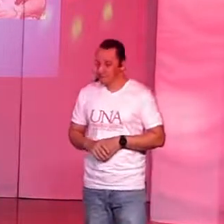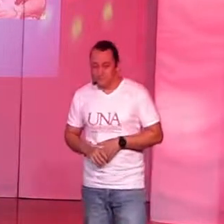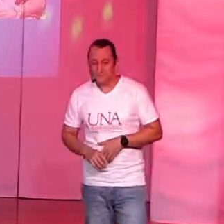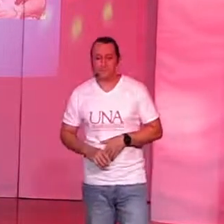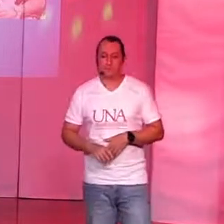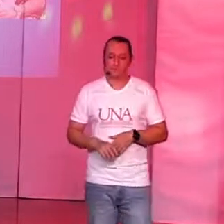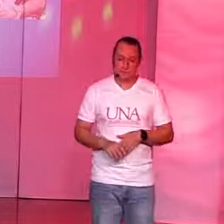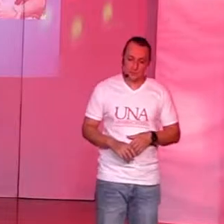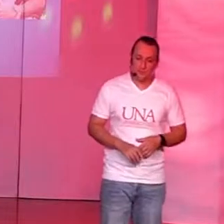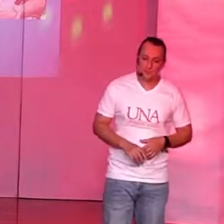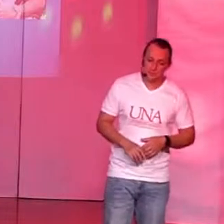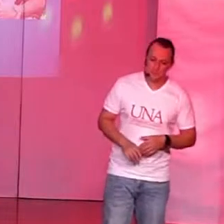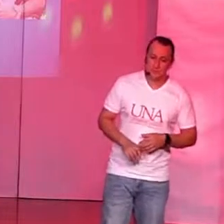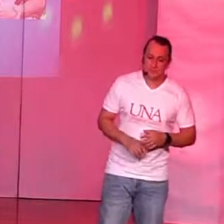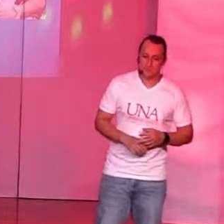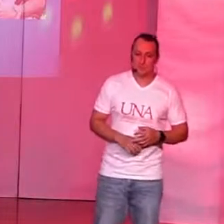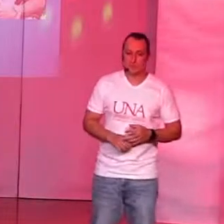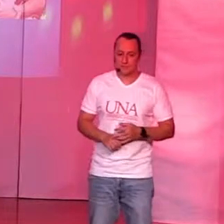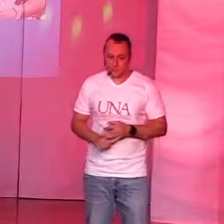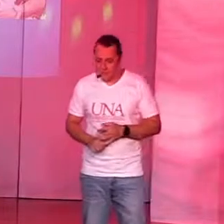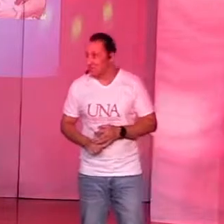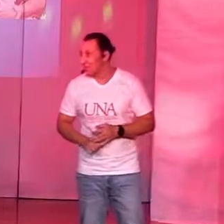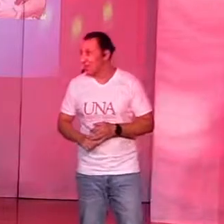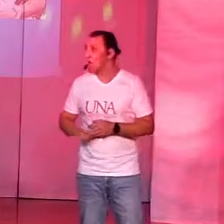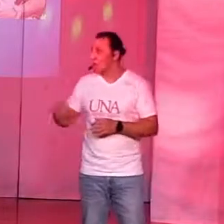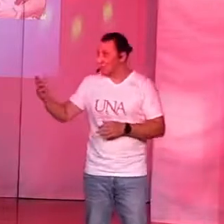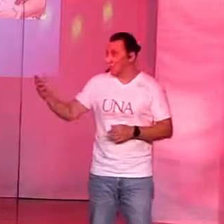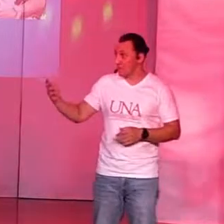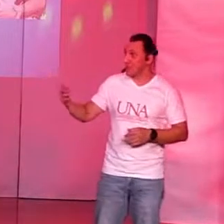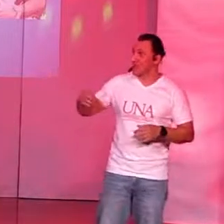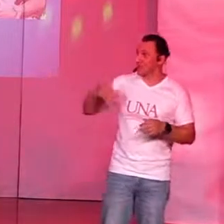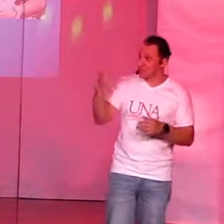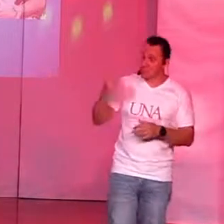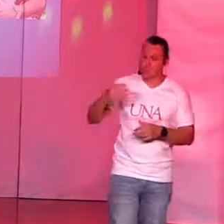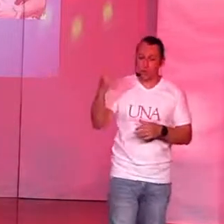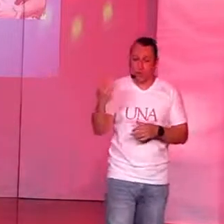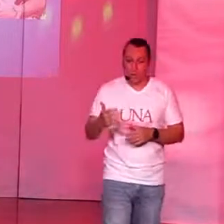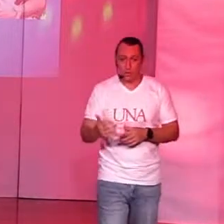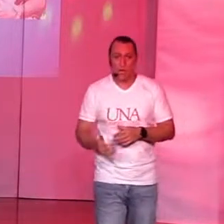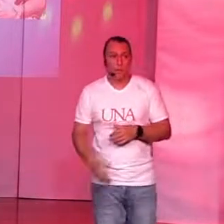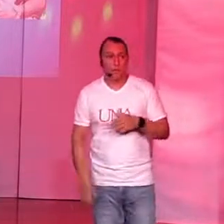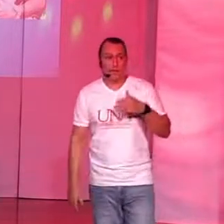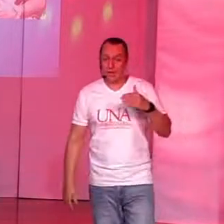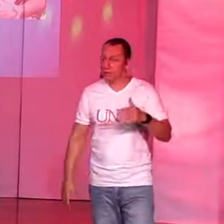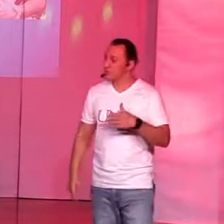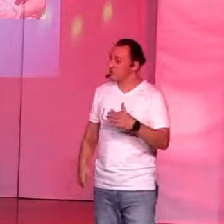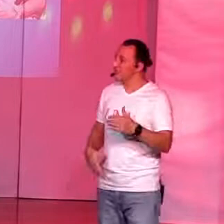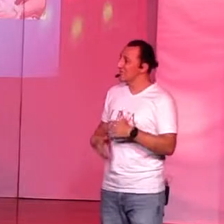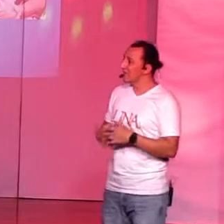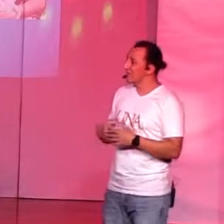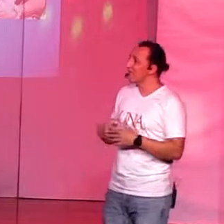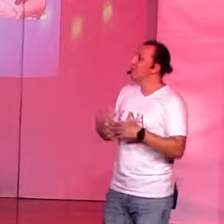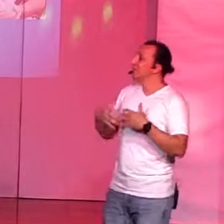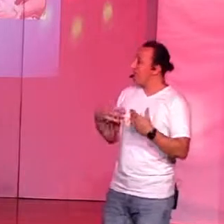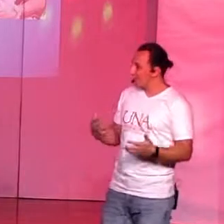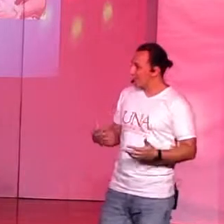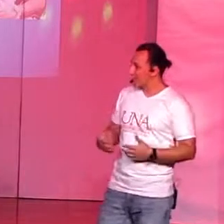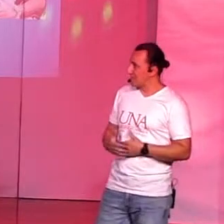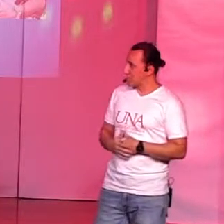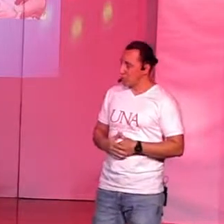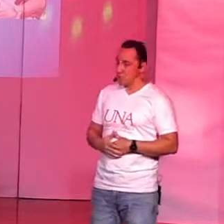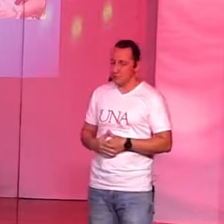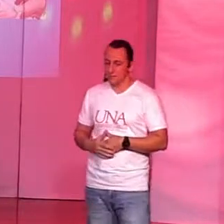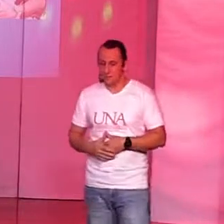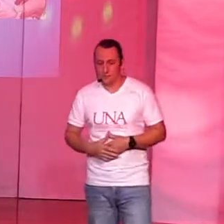con dispositivos de comunicación y de aviso. Sí, y agujas también y accesos controlados. Porque queremos que usted se sienta aquí... en